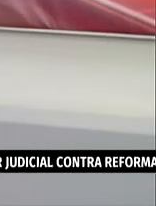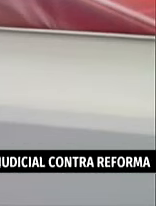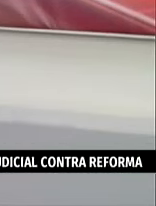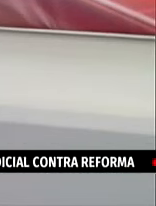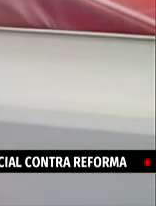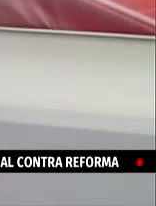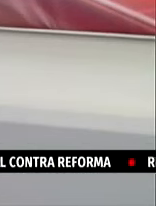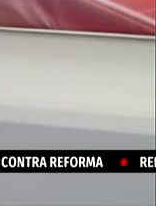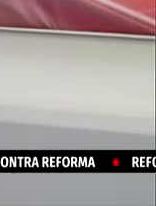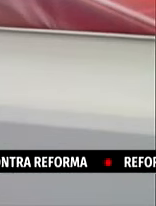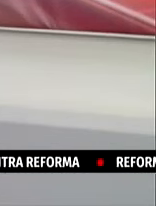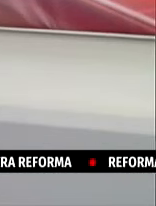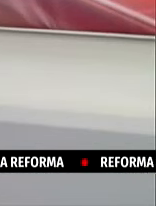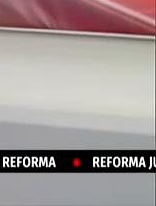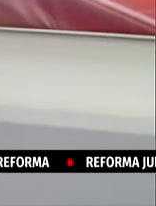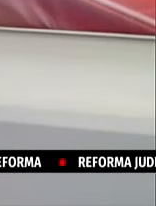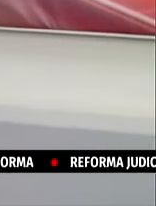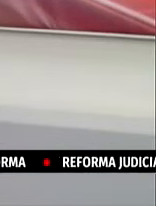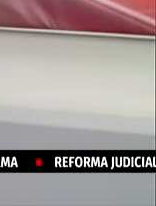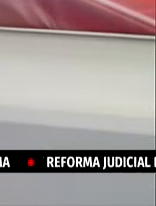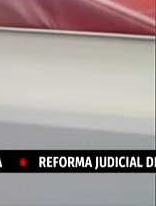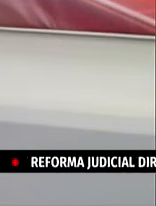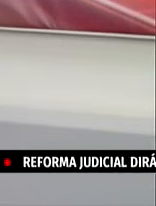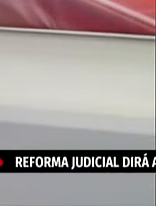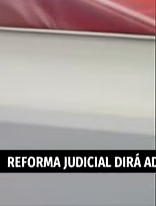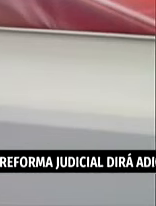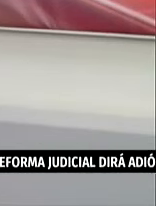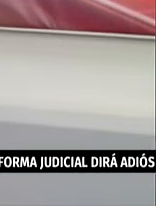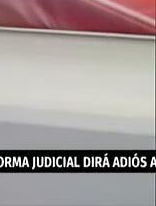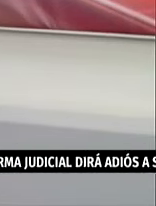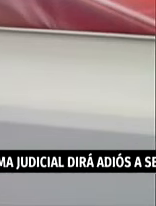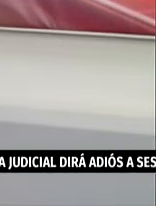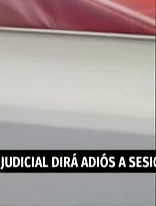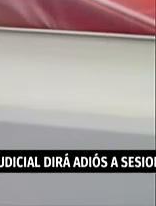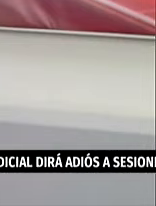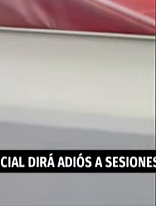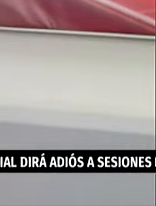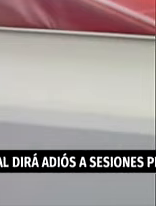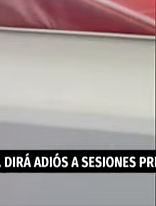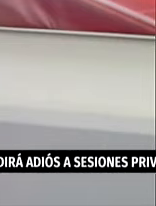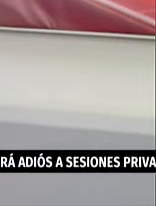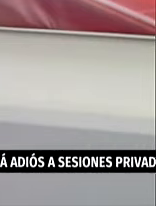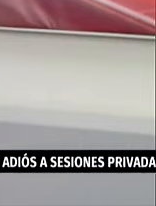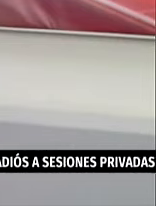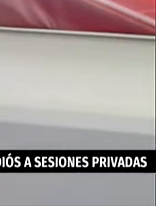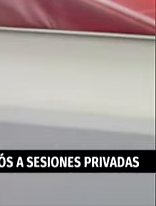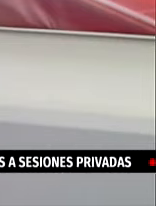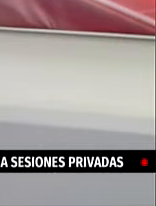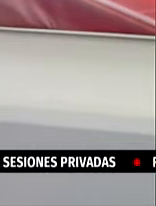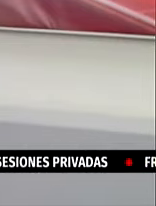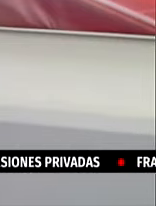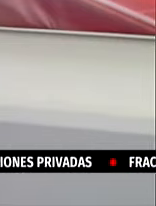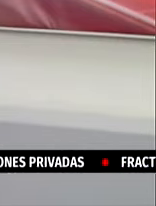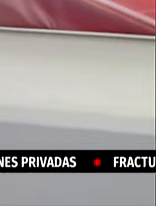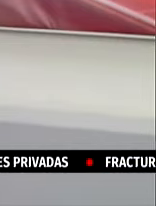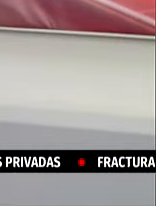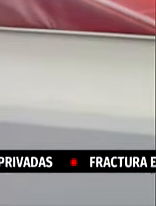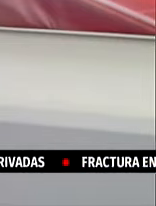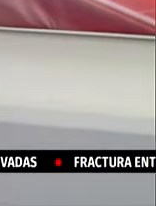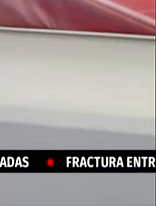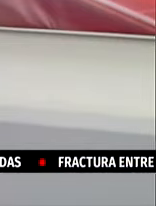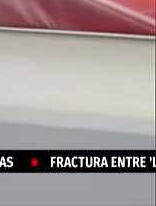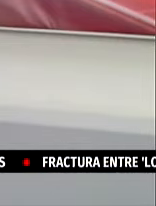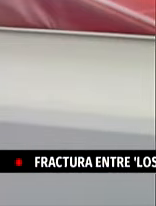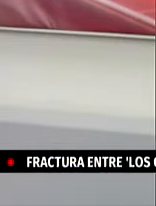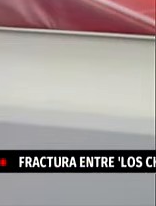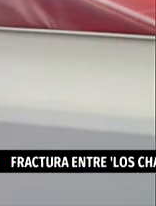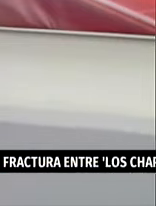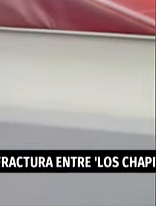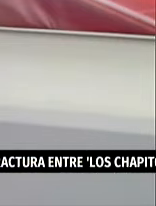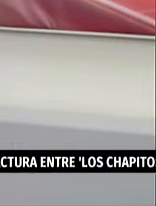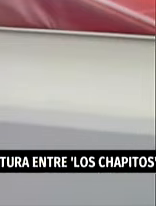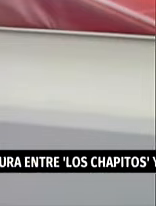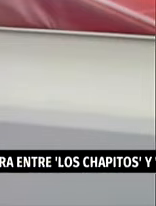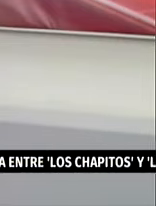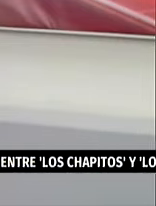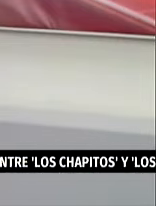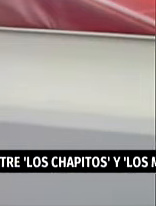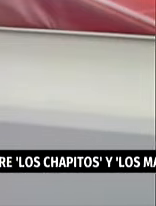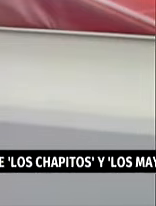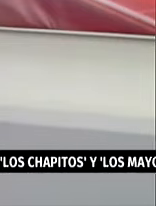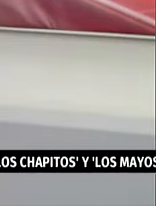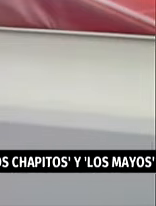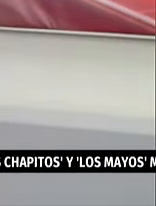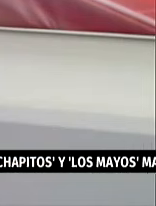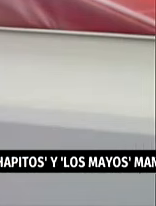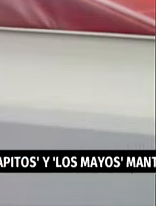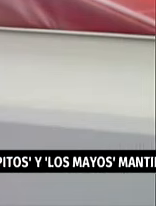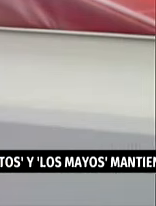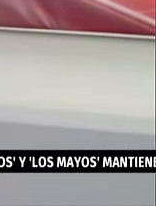el presidente de la Comisión de Prerrogativas y Partidos Políticos del INE, Ukip Espadas. Qué gusto saludarle, Ukip, muchas gracias por atendernos